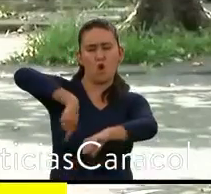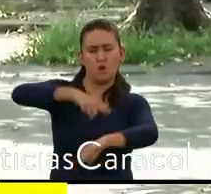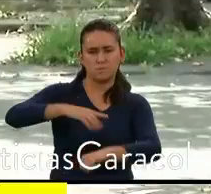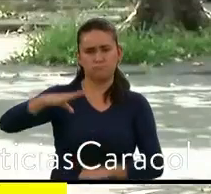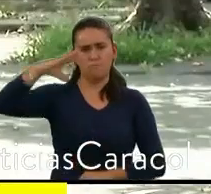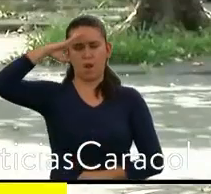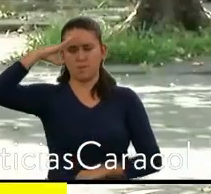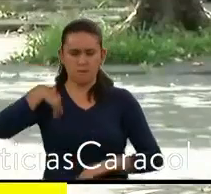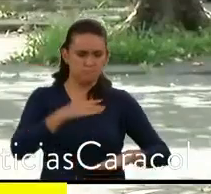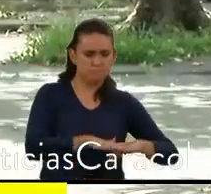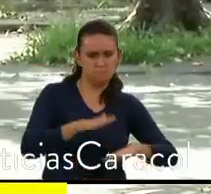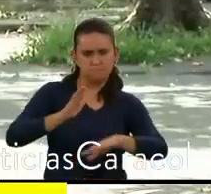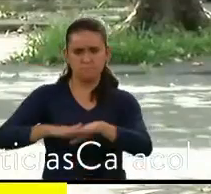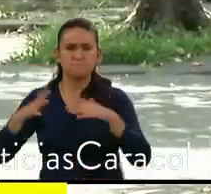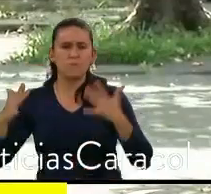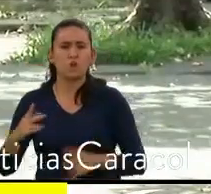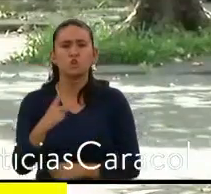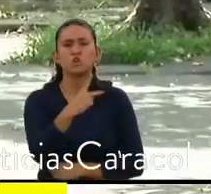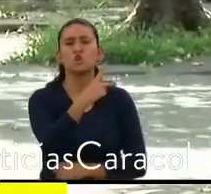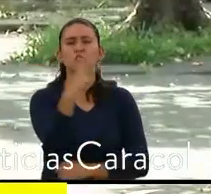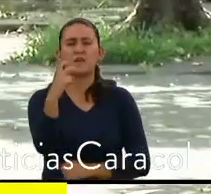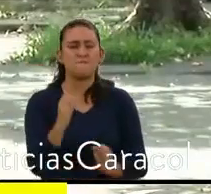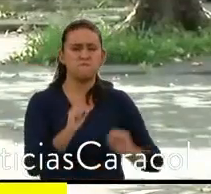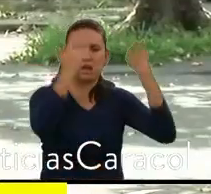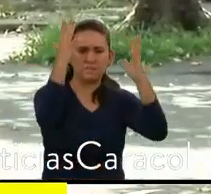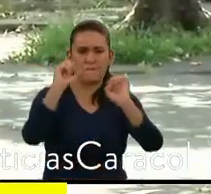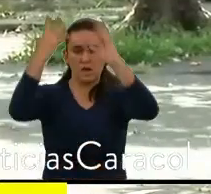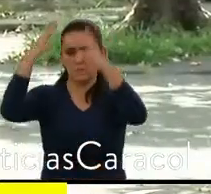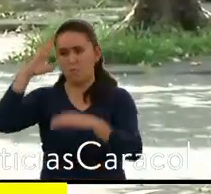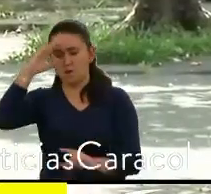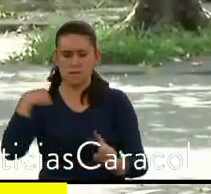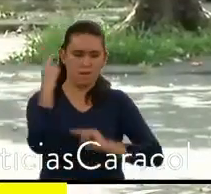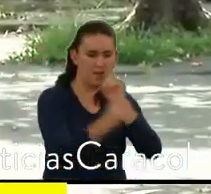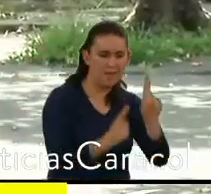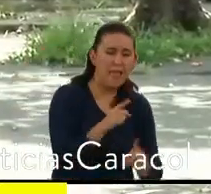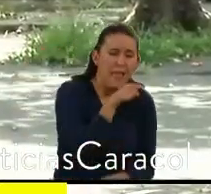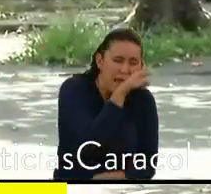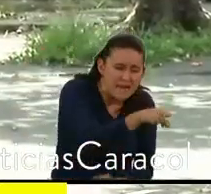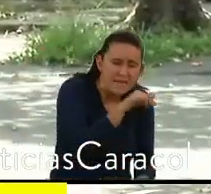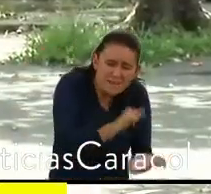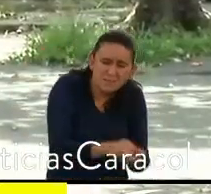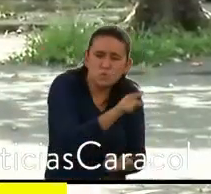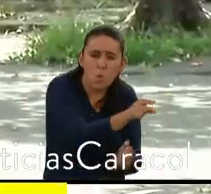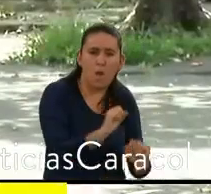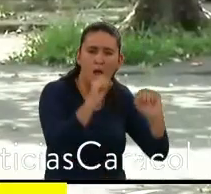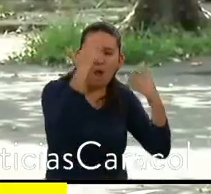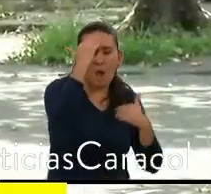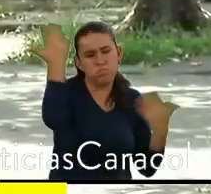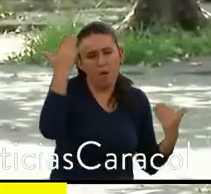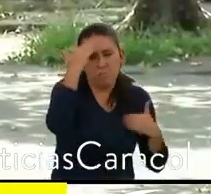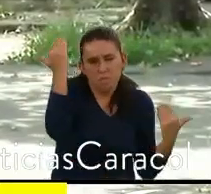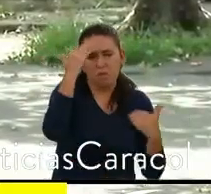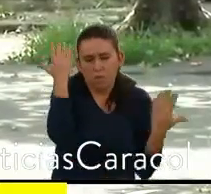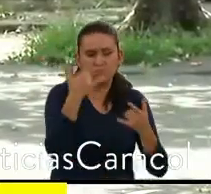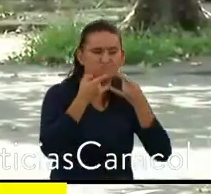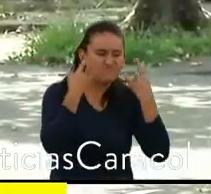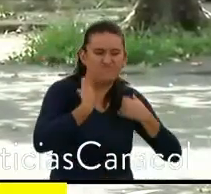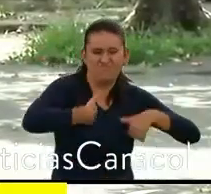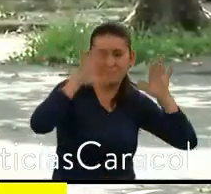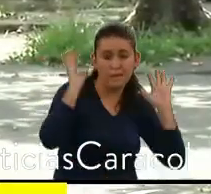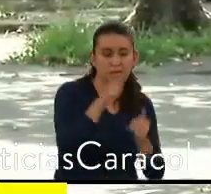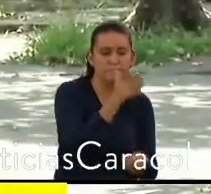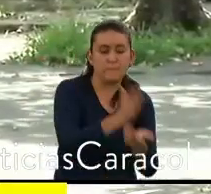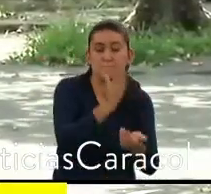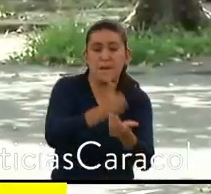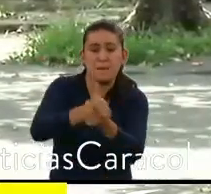policía intervino cerca de 200 fiestas y justo esta indisciplina es la que ha llevado a que la ocupación de unidades de cuidados intensivos desde el